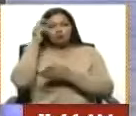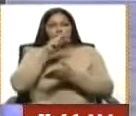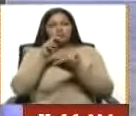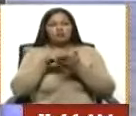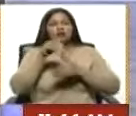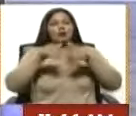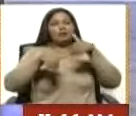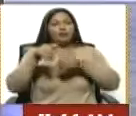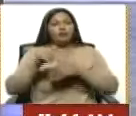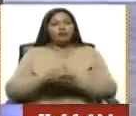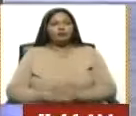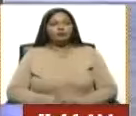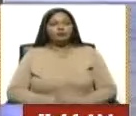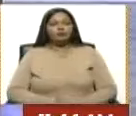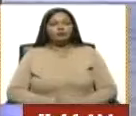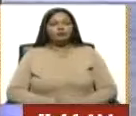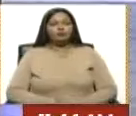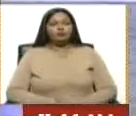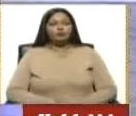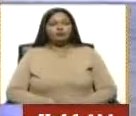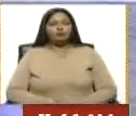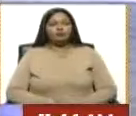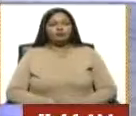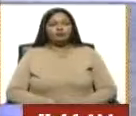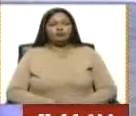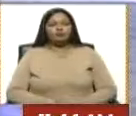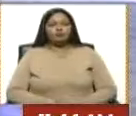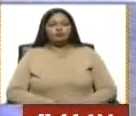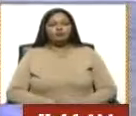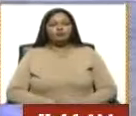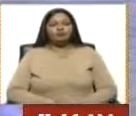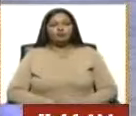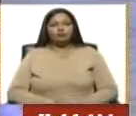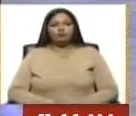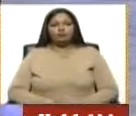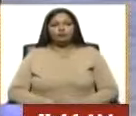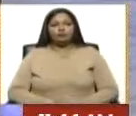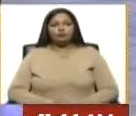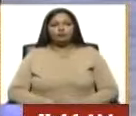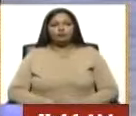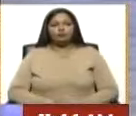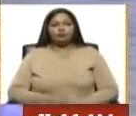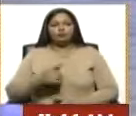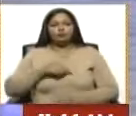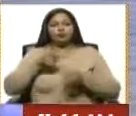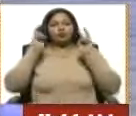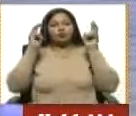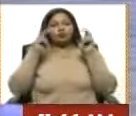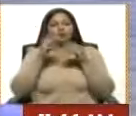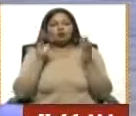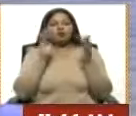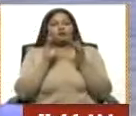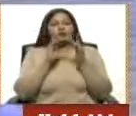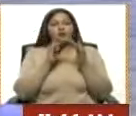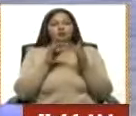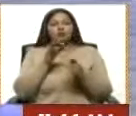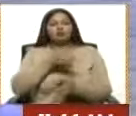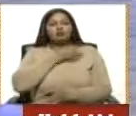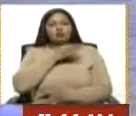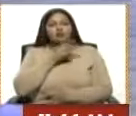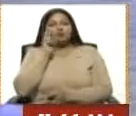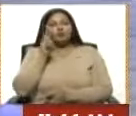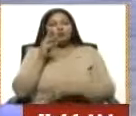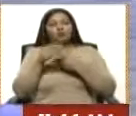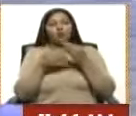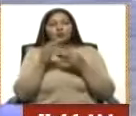Electoral. Sí, tú has dejado un tema al aire. Sí, y a propósito de este tema del baneo y de las redes sociales, estamos viendo